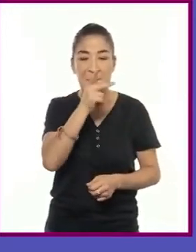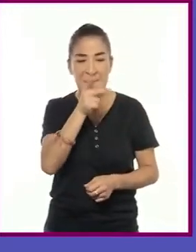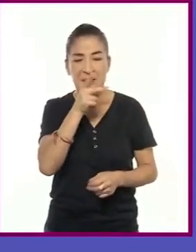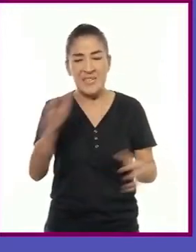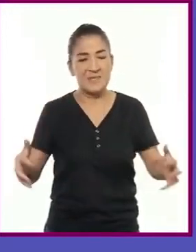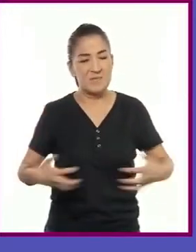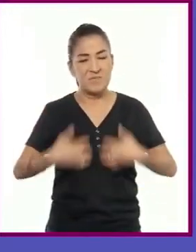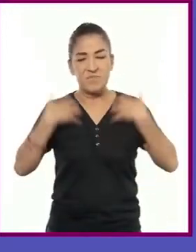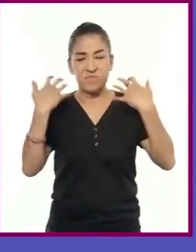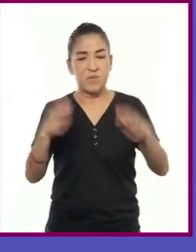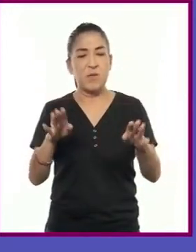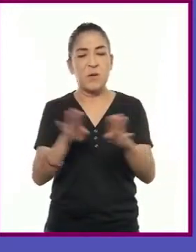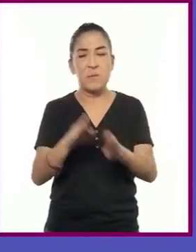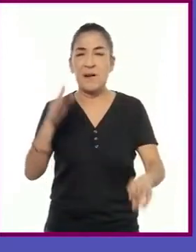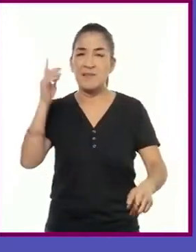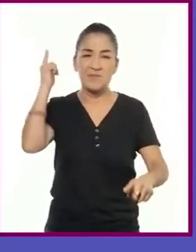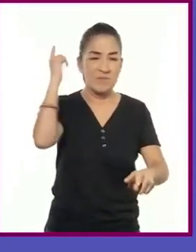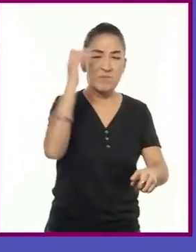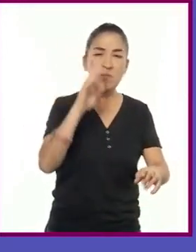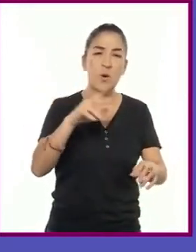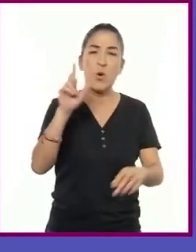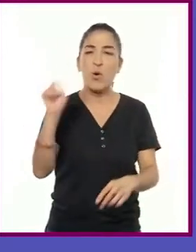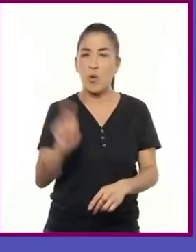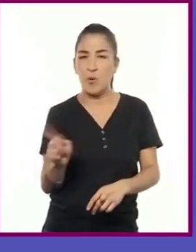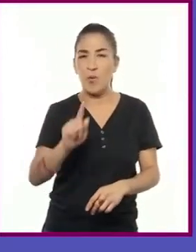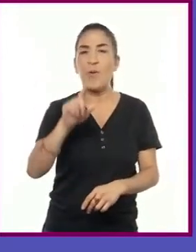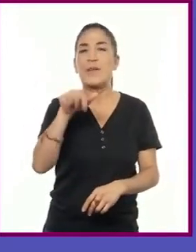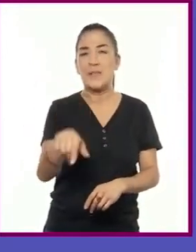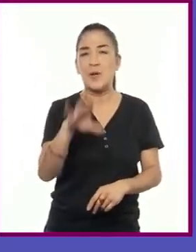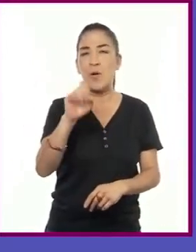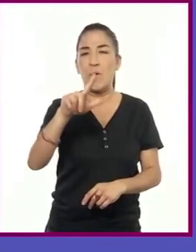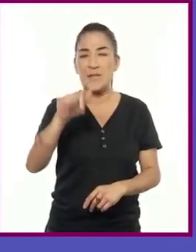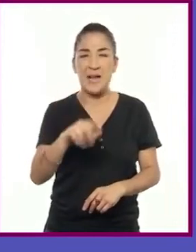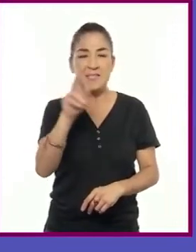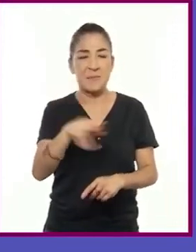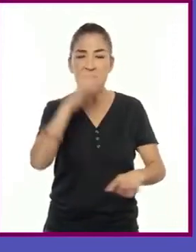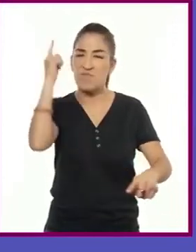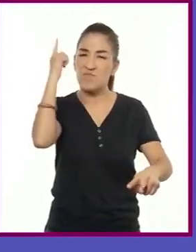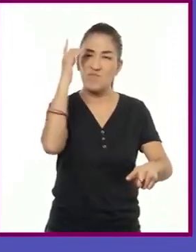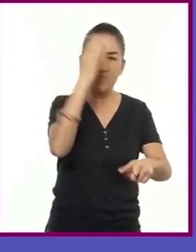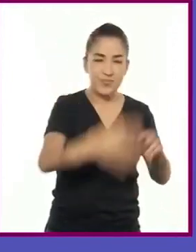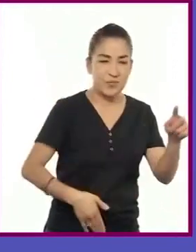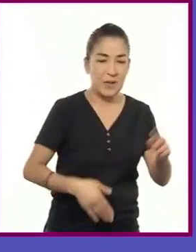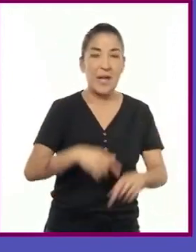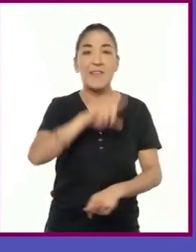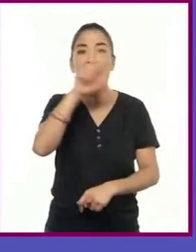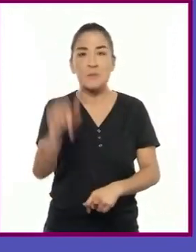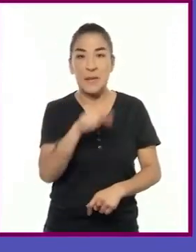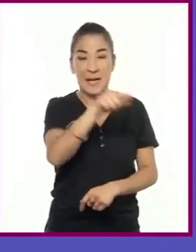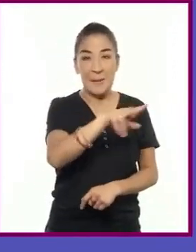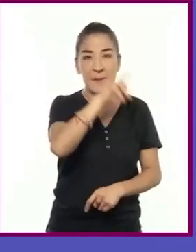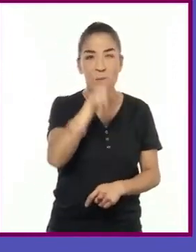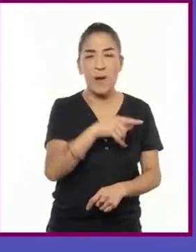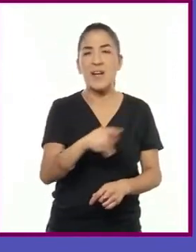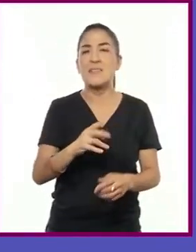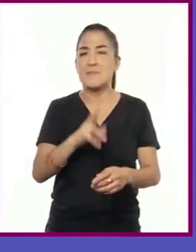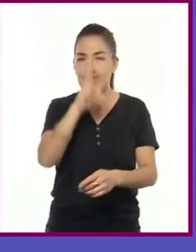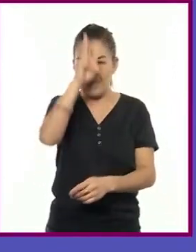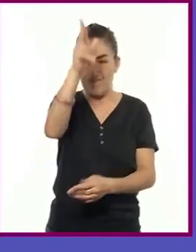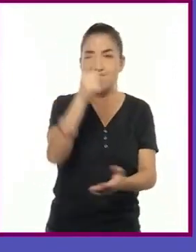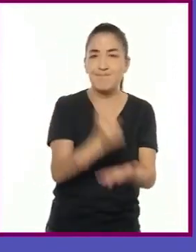parte de la cola a la serpiente. Después, en venganza, la víbora picó a varios de los ganados del